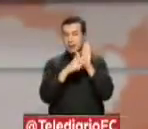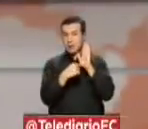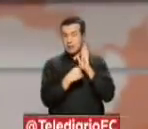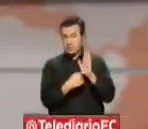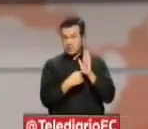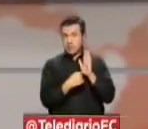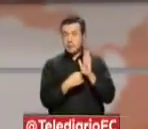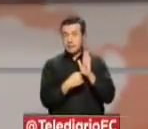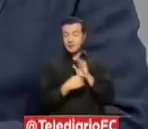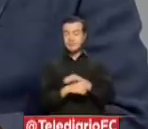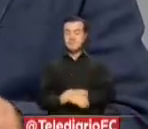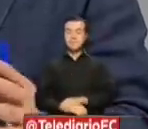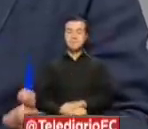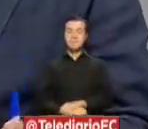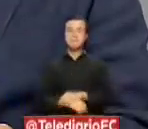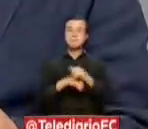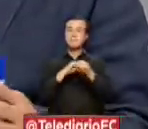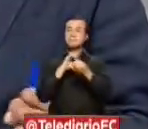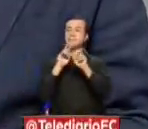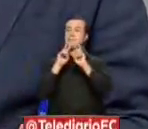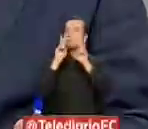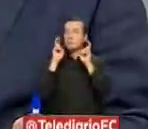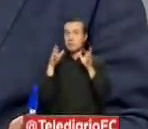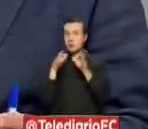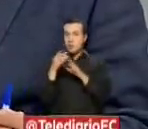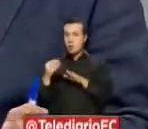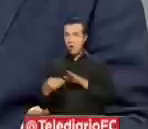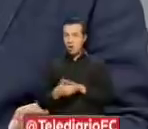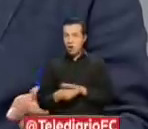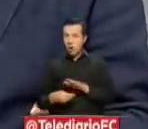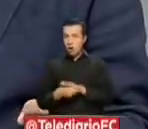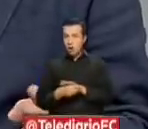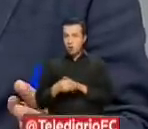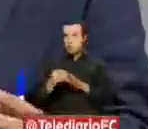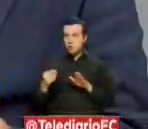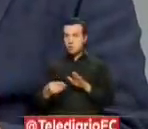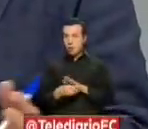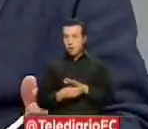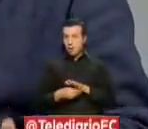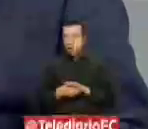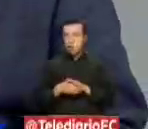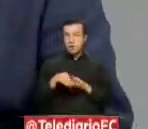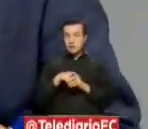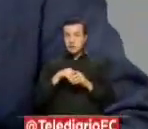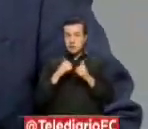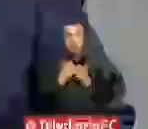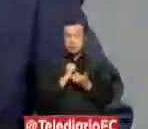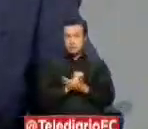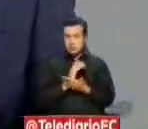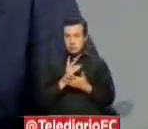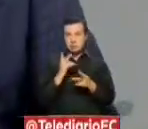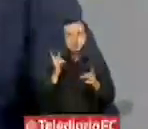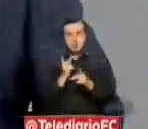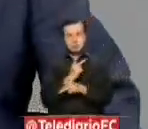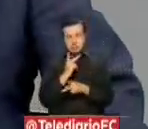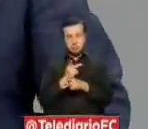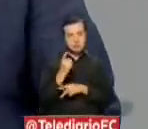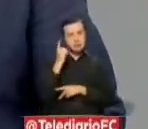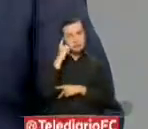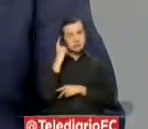del voto. El llamado caso de los diezmos habría sido evidentemente un tema a discutir desde el punto de